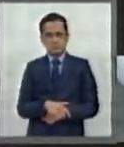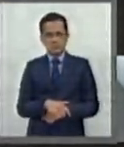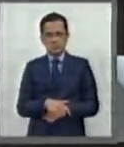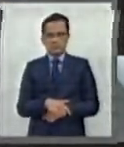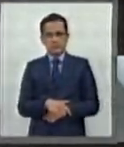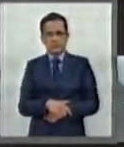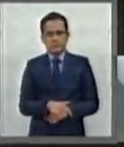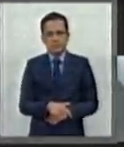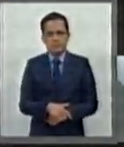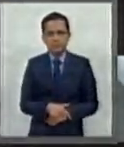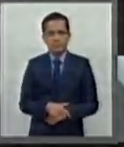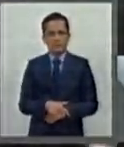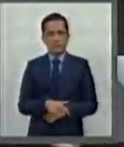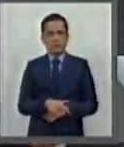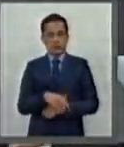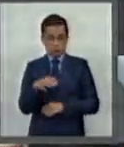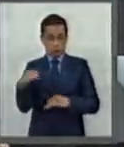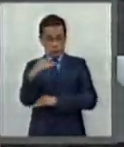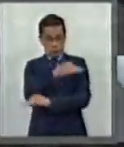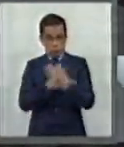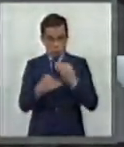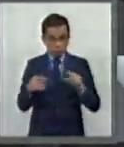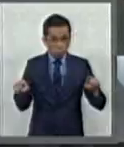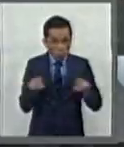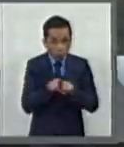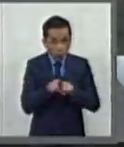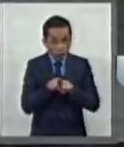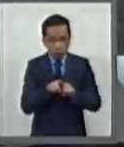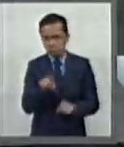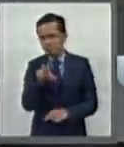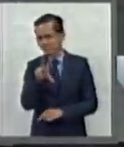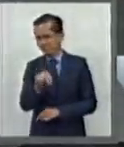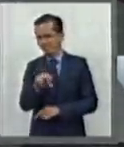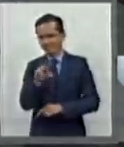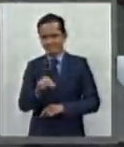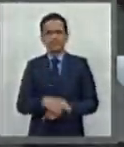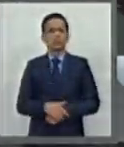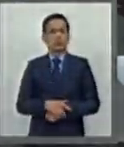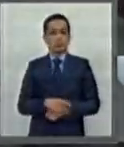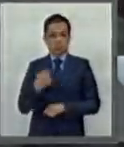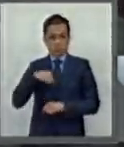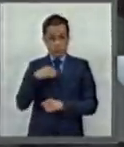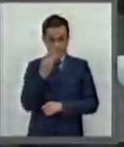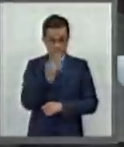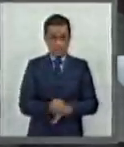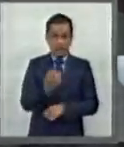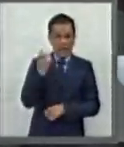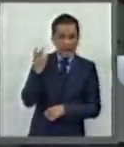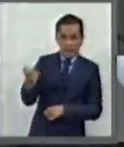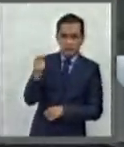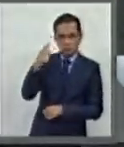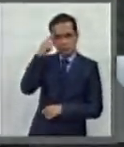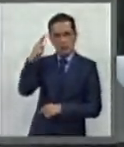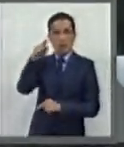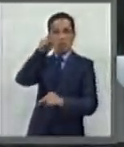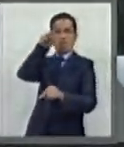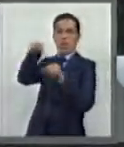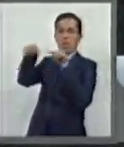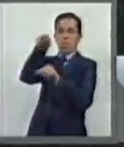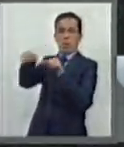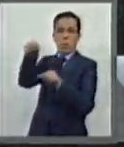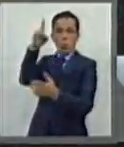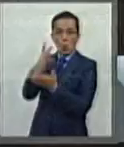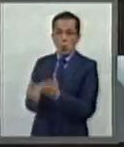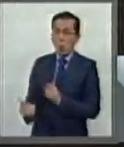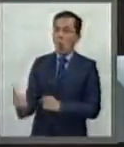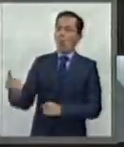que se entienda que no todos somos iguales. No vamos a aceptar que este caso se convierta en un linchamiento individual